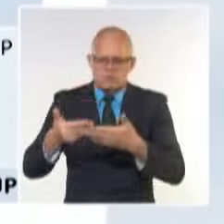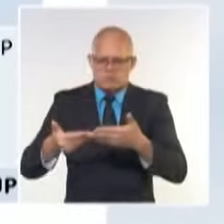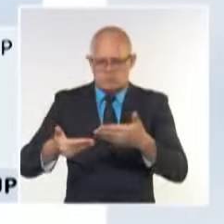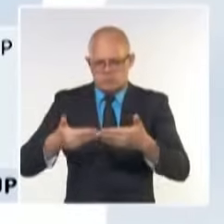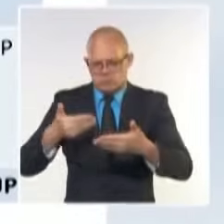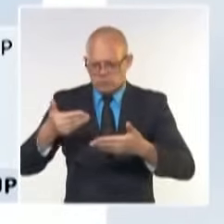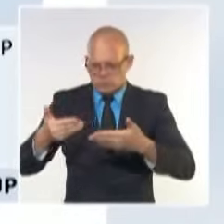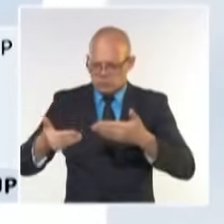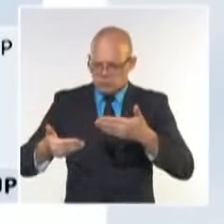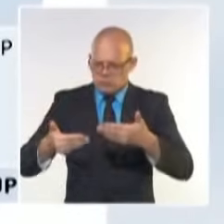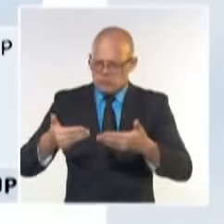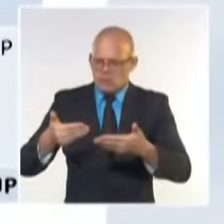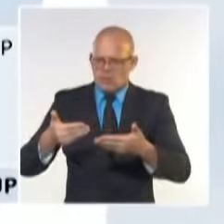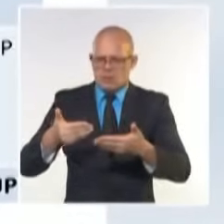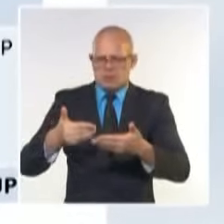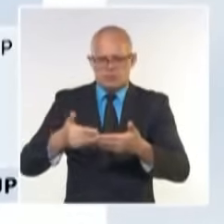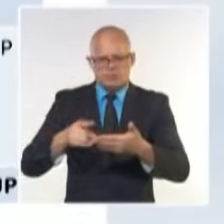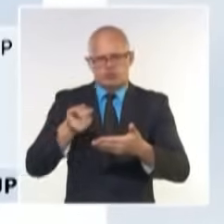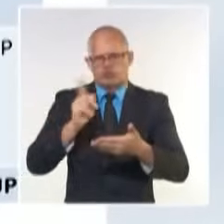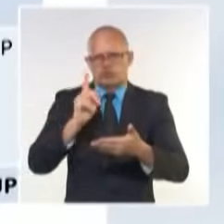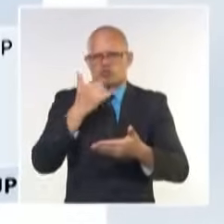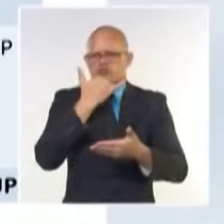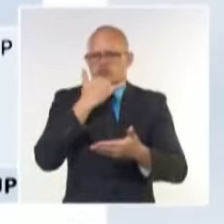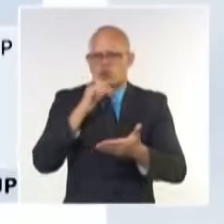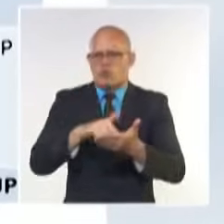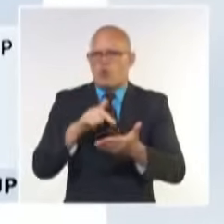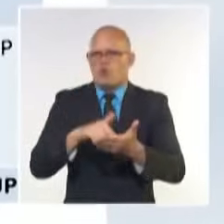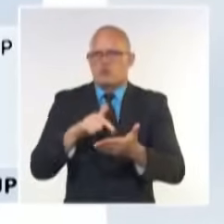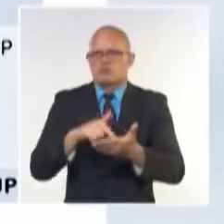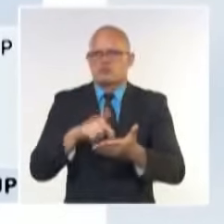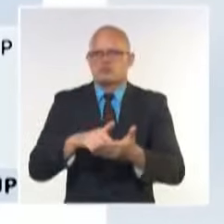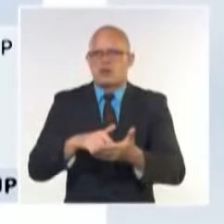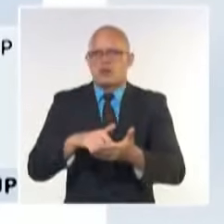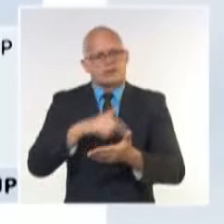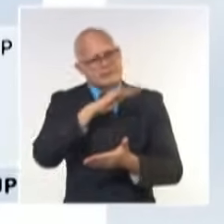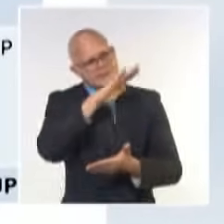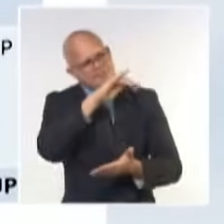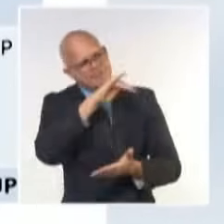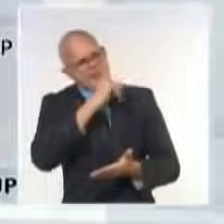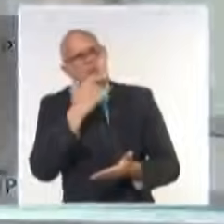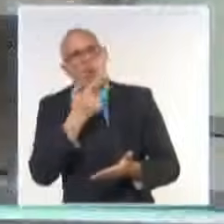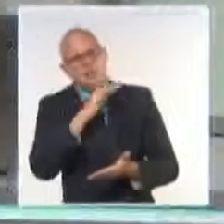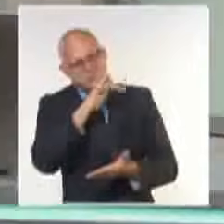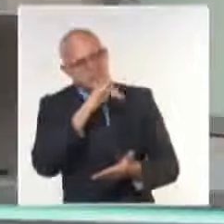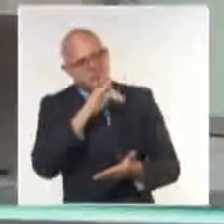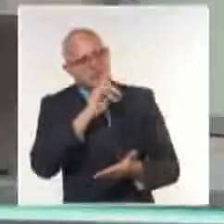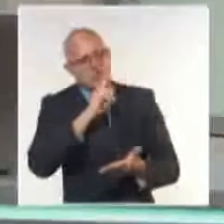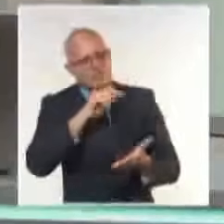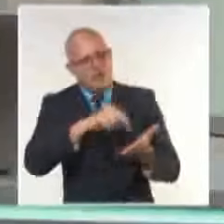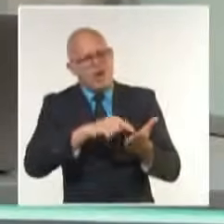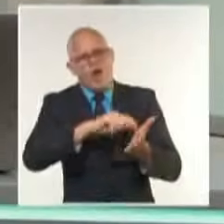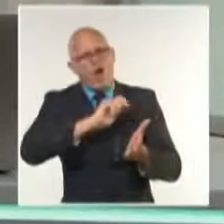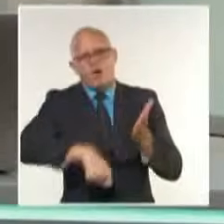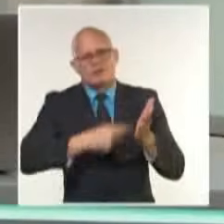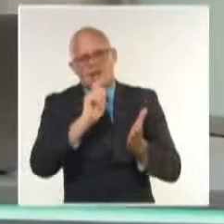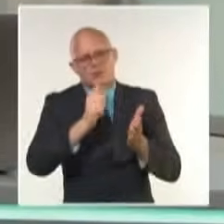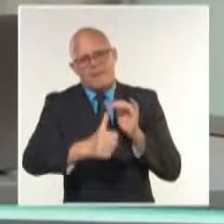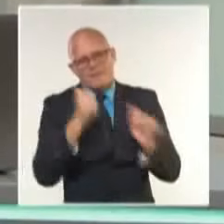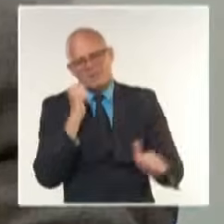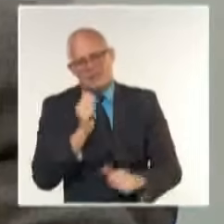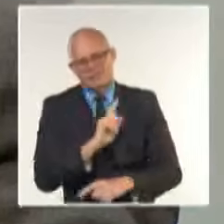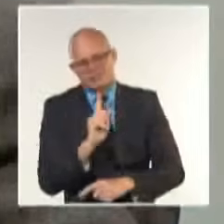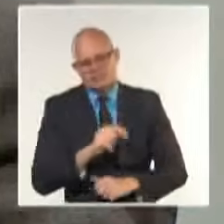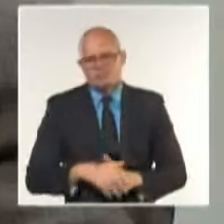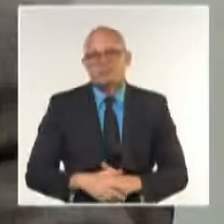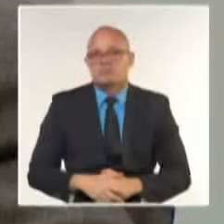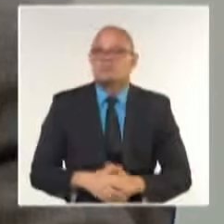alegando, que tenían trascendencia posterior con la obligación contraída en el objeto del contrato. ¿De qué delito pudiéramos estar hablando aquí hasta este momento? Se está